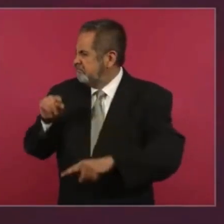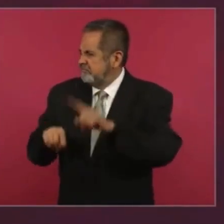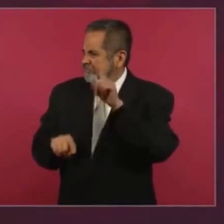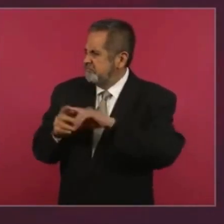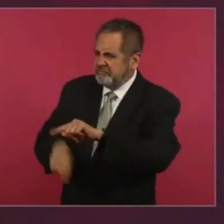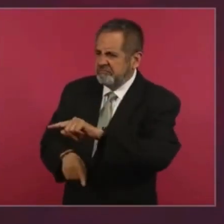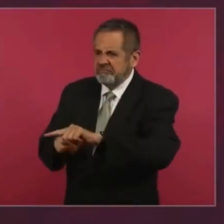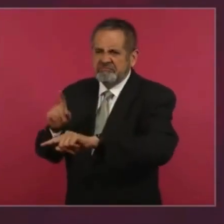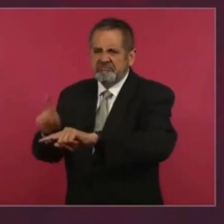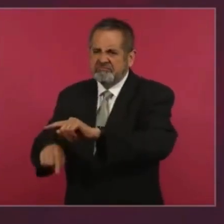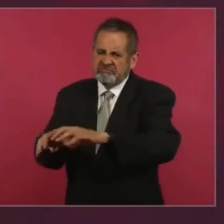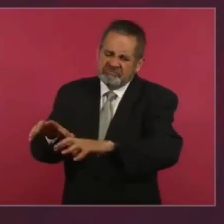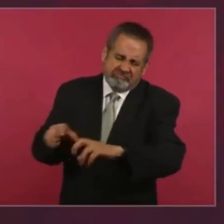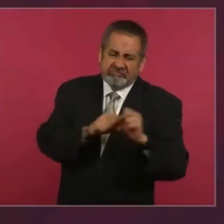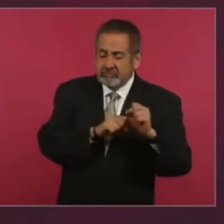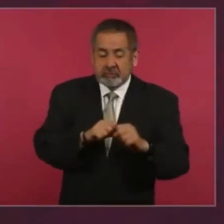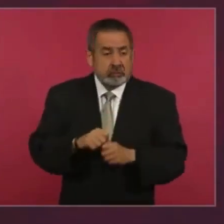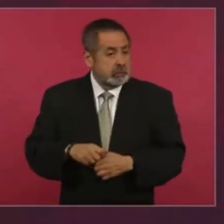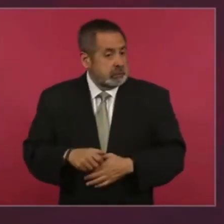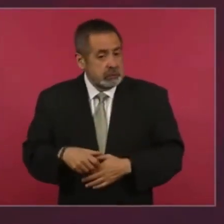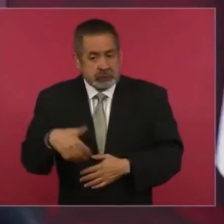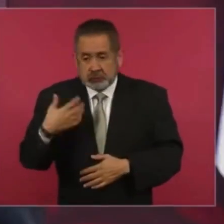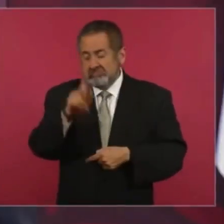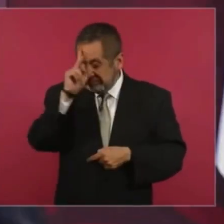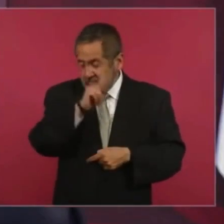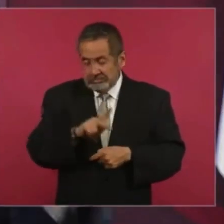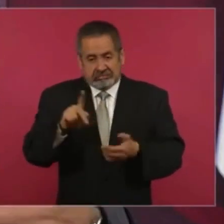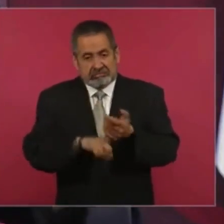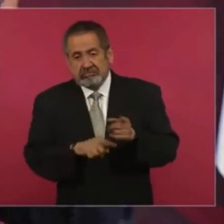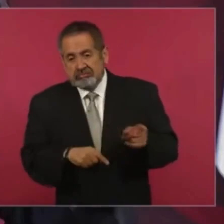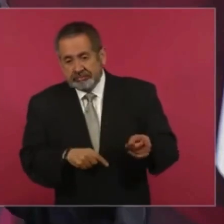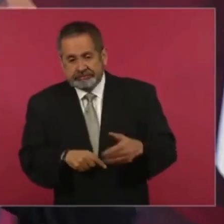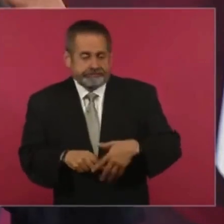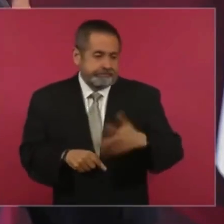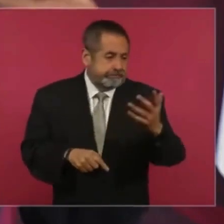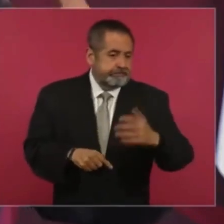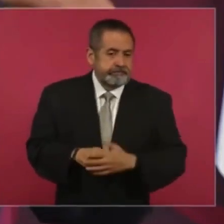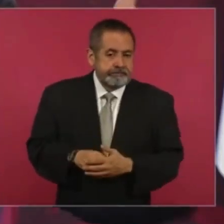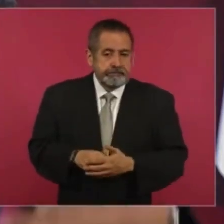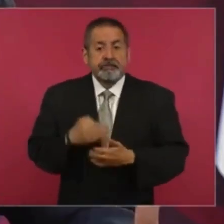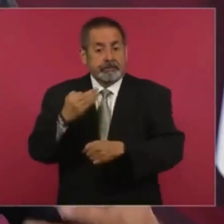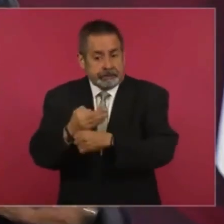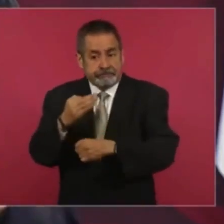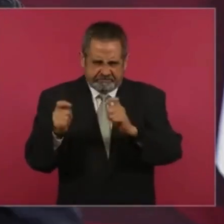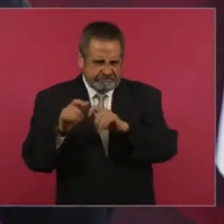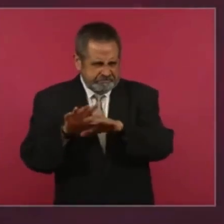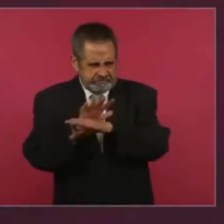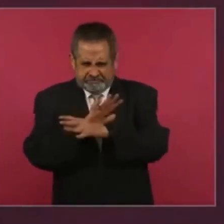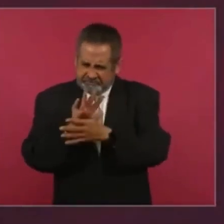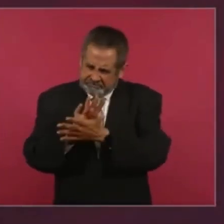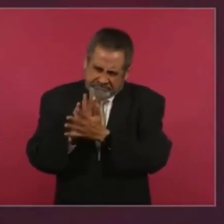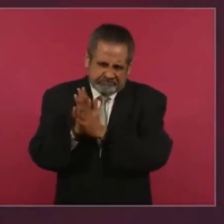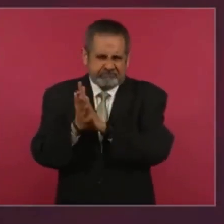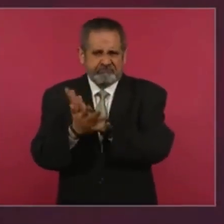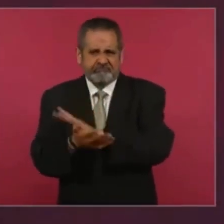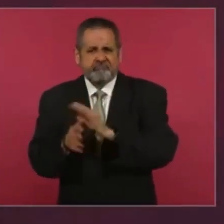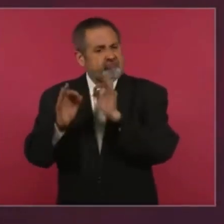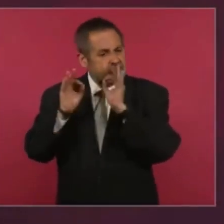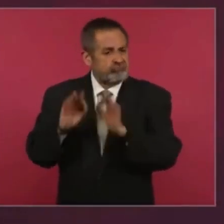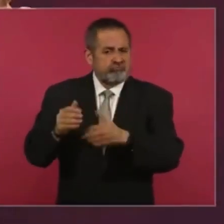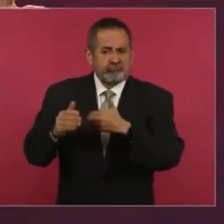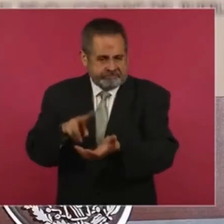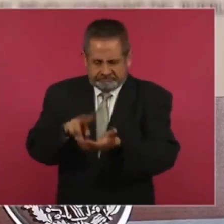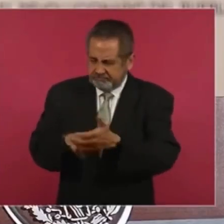a saquear como nunca en la historia de México. Y ahora, como se está llevando a cabo una transformación y es el pueblo el